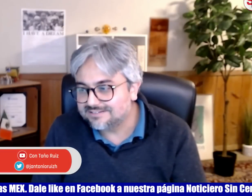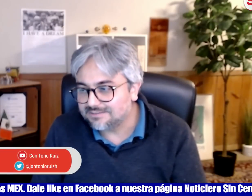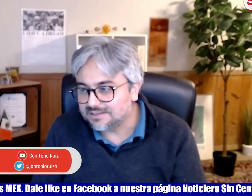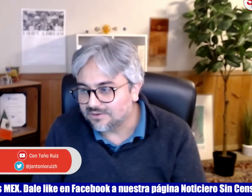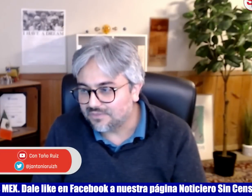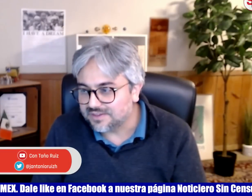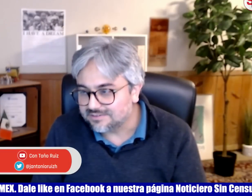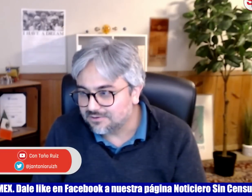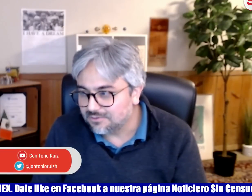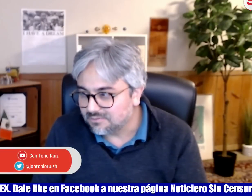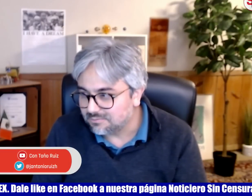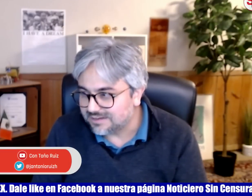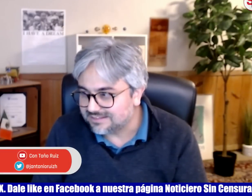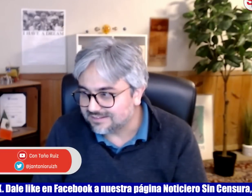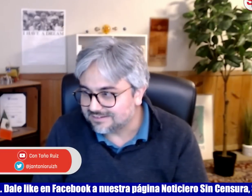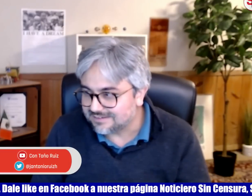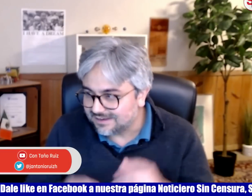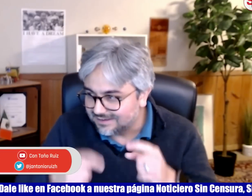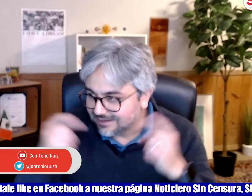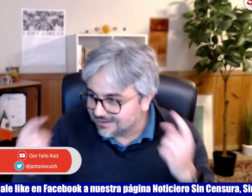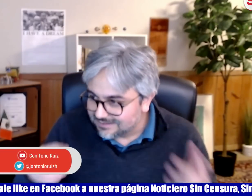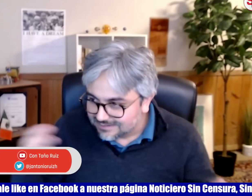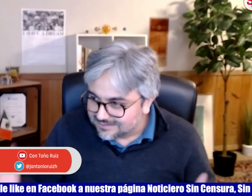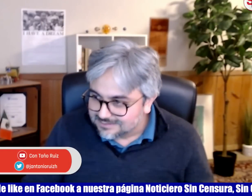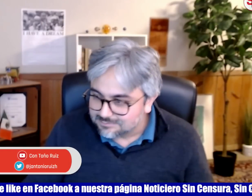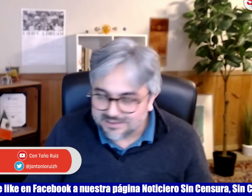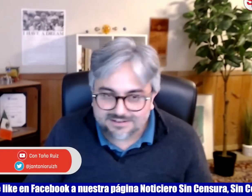quedan exhibidotes, ¿no? Como parte de esa...